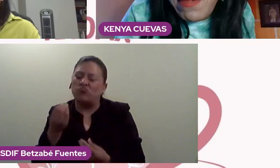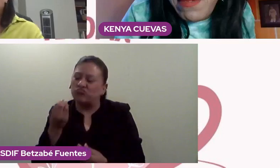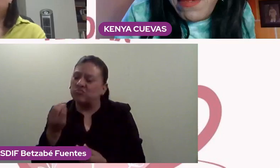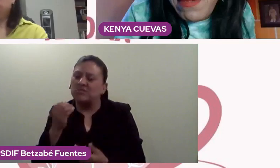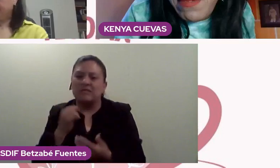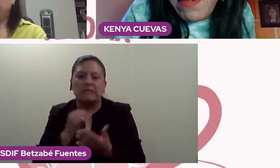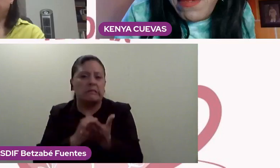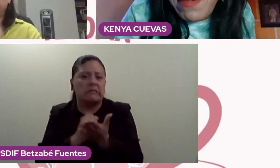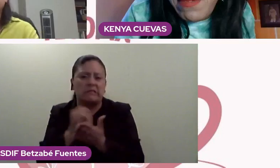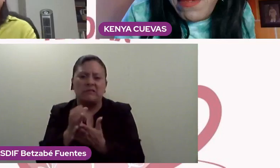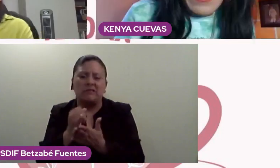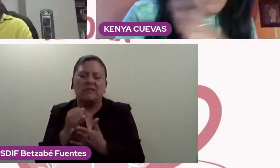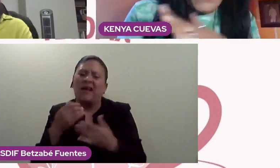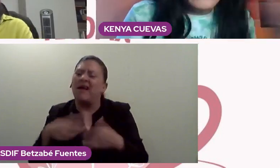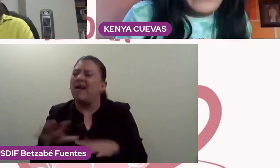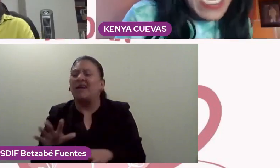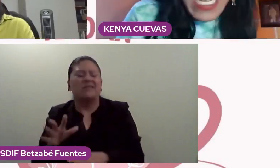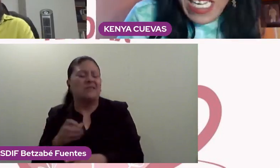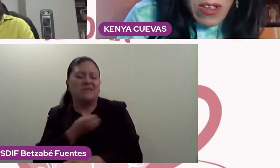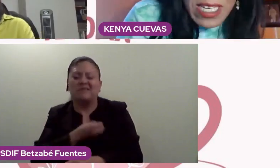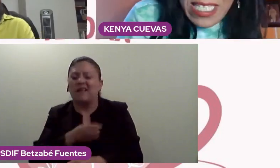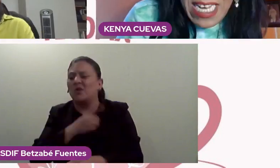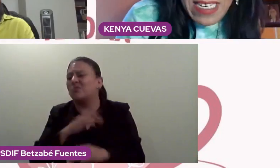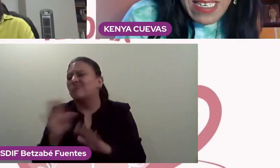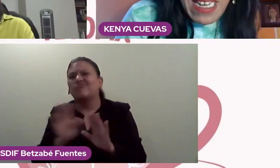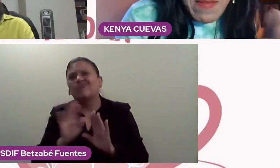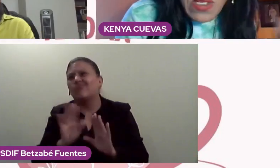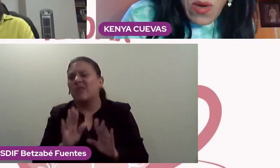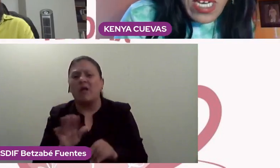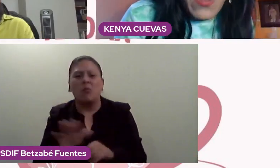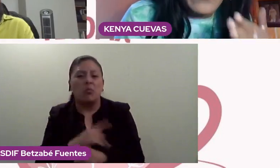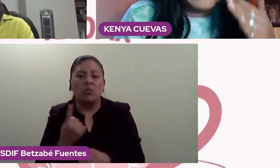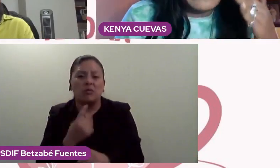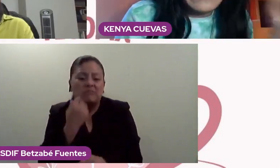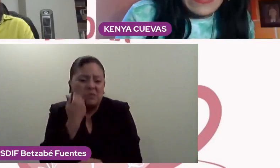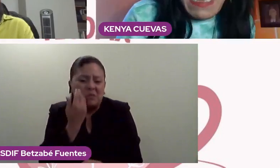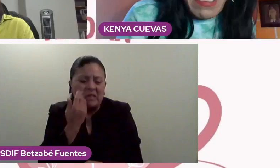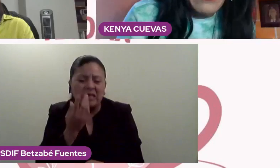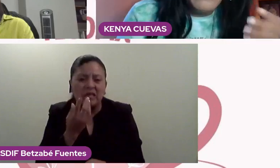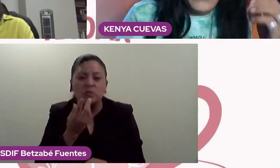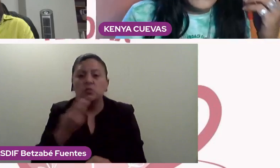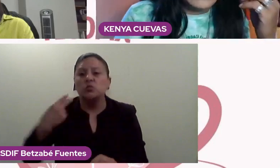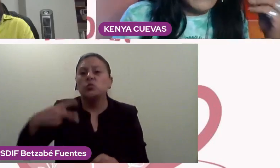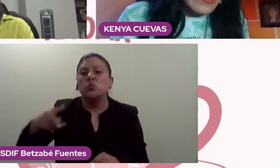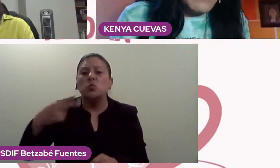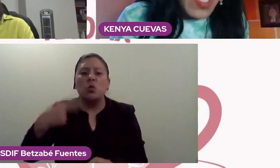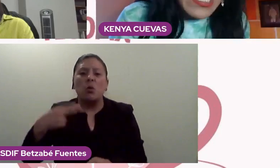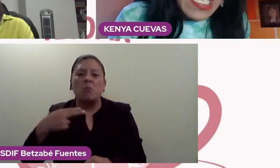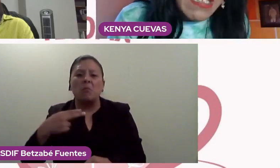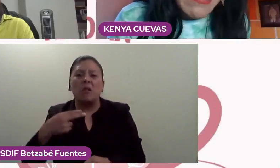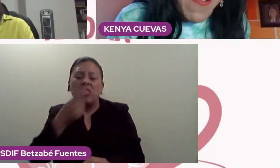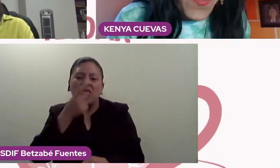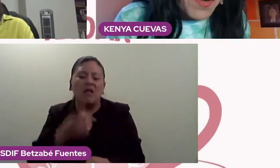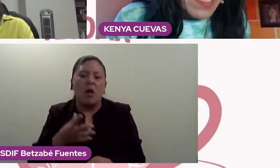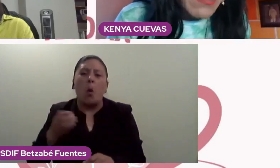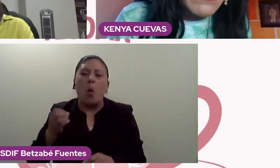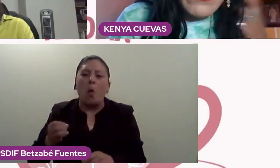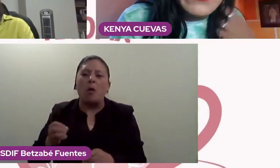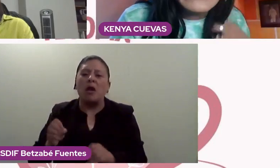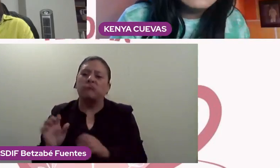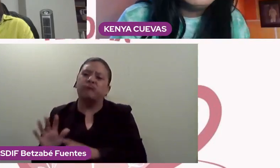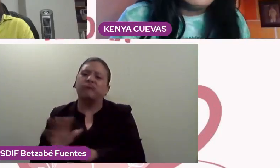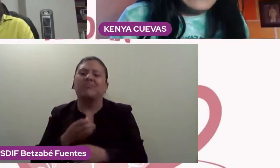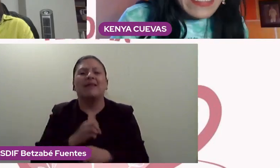decir, no atenderse en la salud con tal de que no les digan en masculino, que no las exhiban o que no las violenten de esa forma,